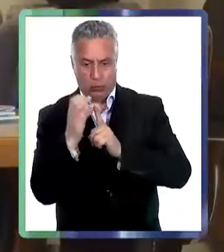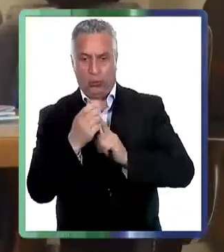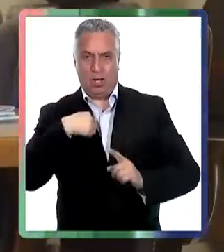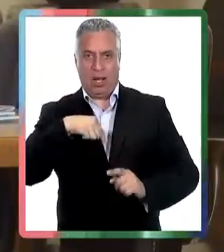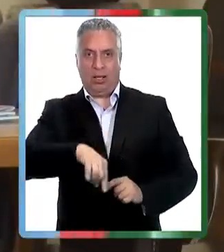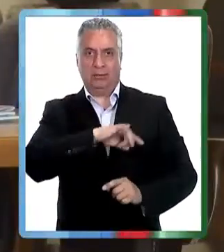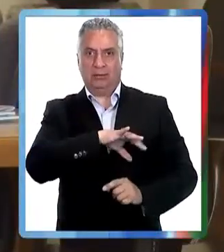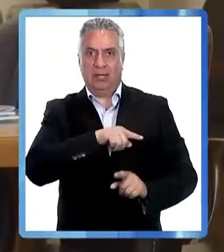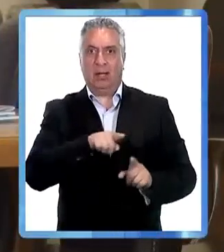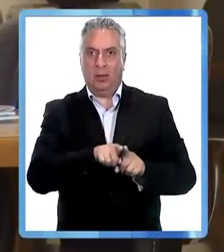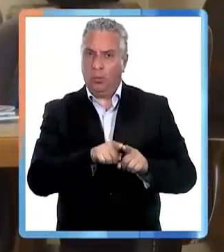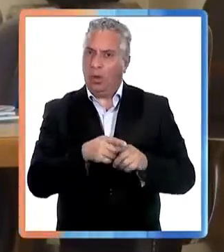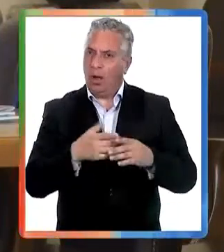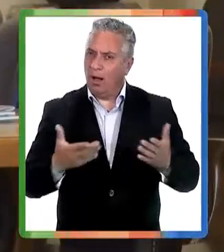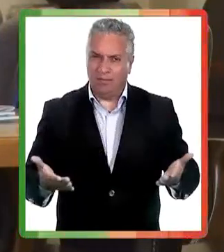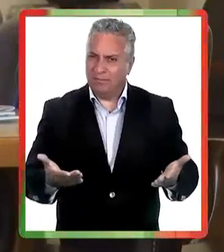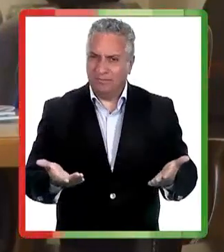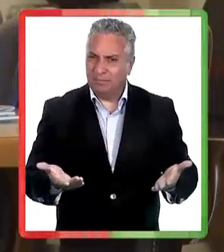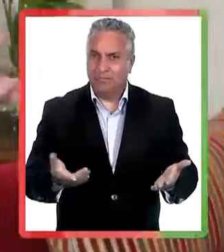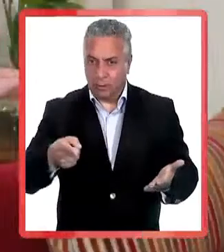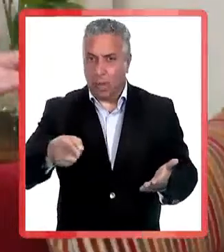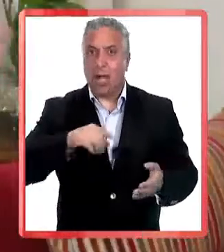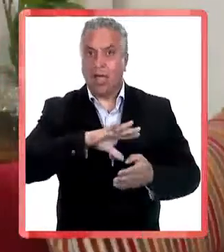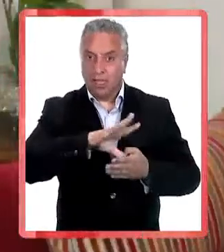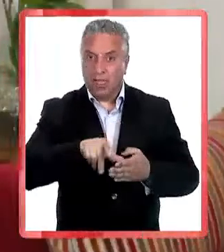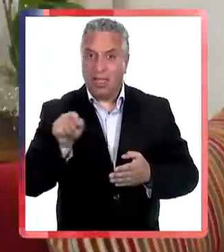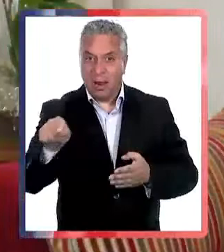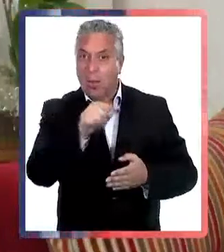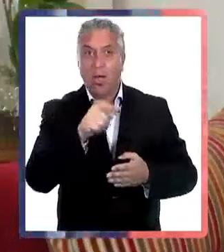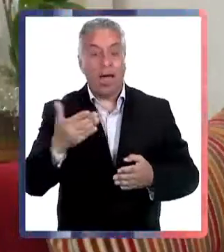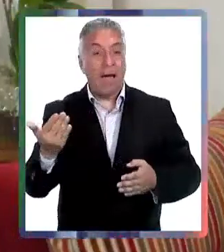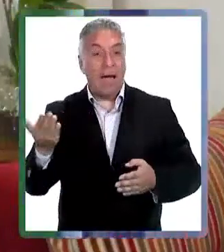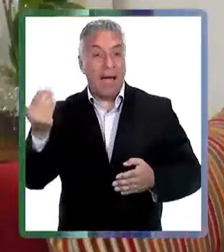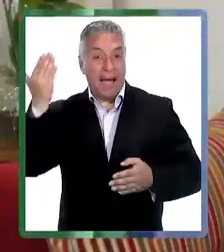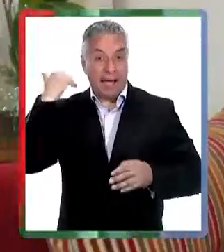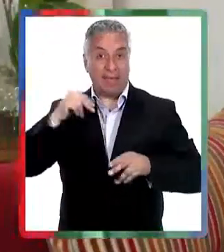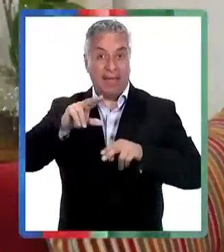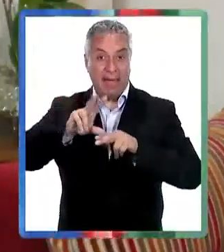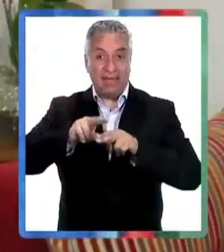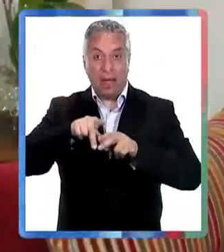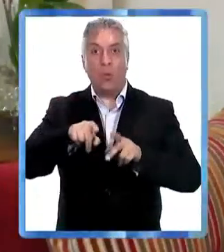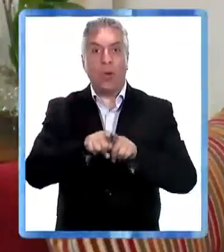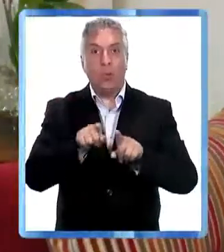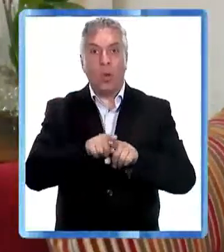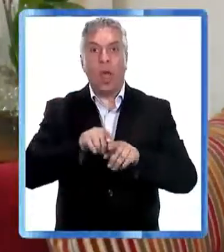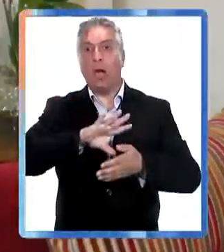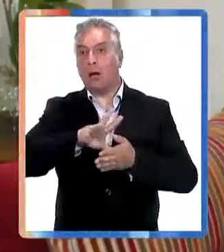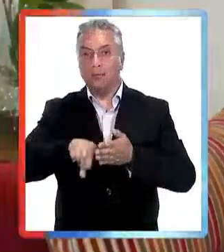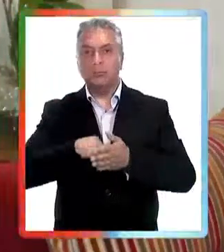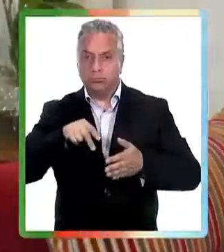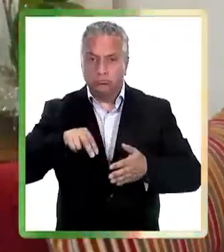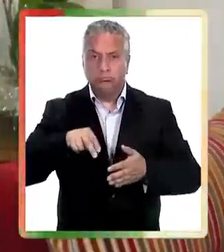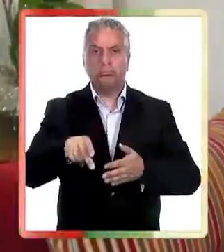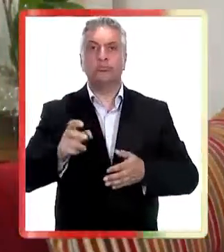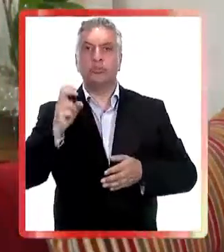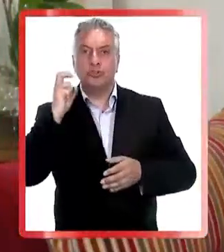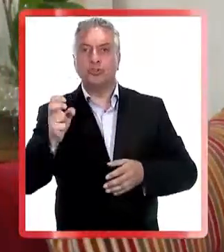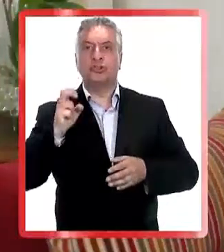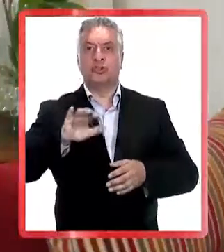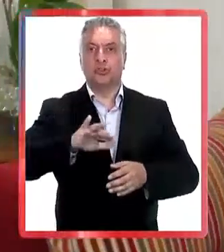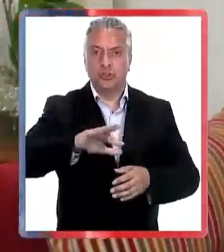país es nuevo, porque nuestros delincuentes de antes iban por el robo, por